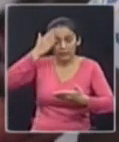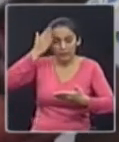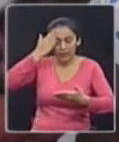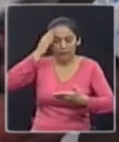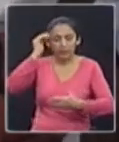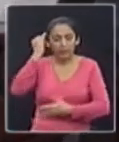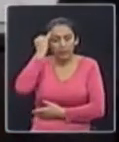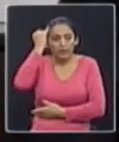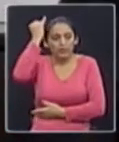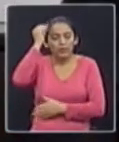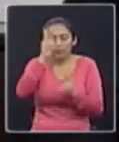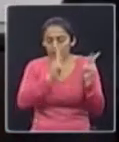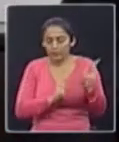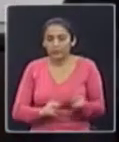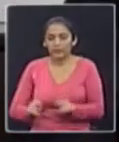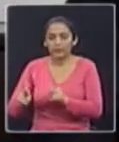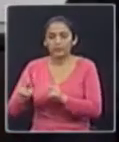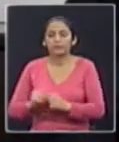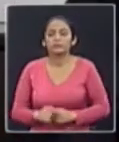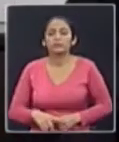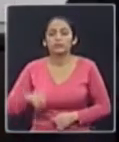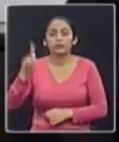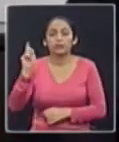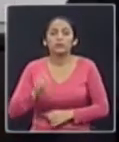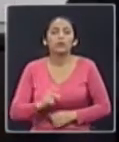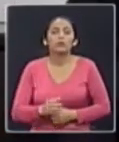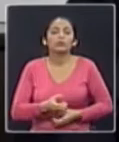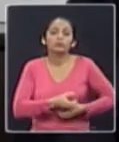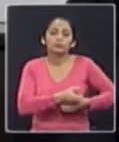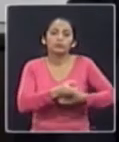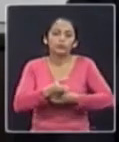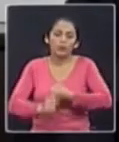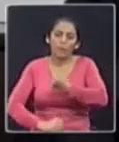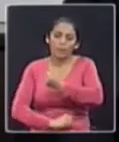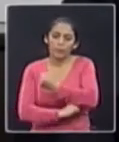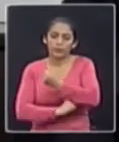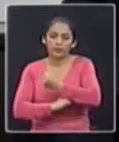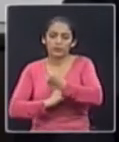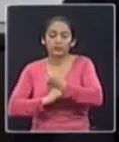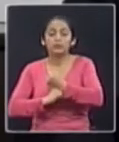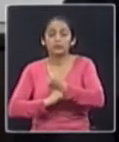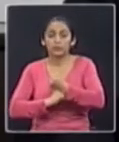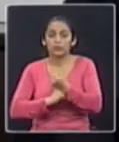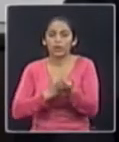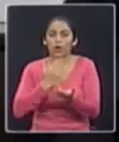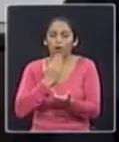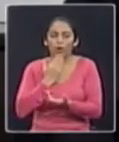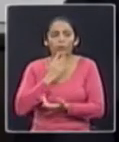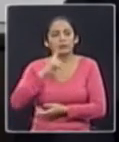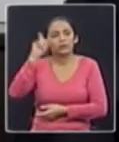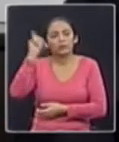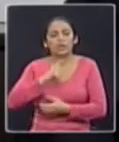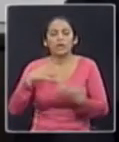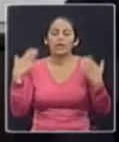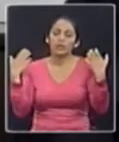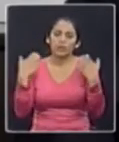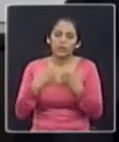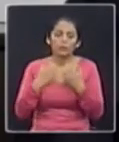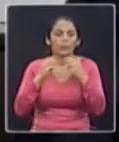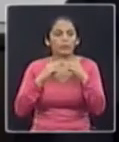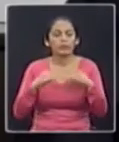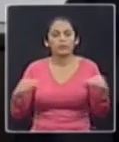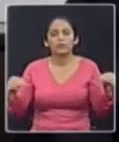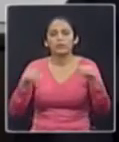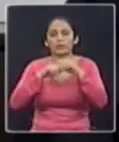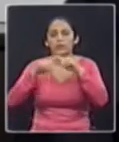este modelo de gestión. Hay que fortalecer muchos cuerpos de bomberos en el sentido de materiales, equipos. Sin embargo, estamos buscando